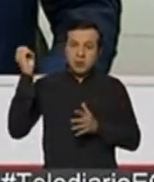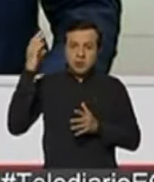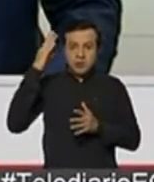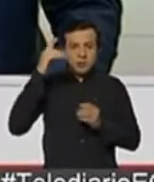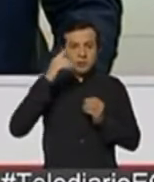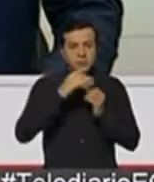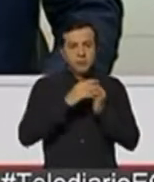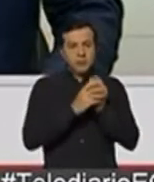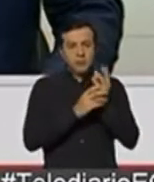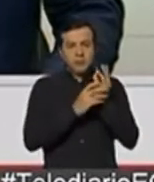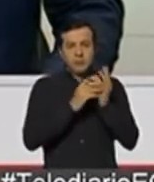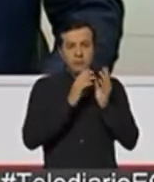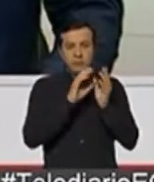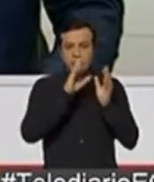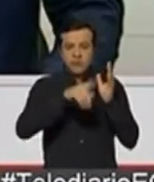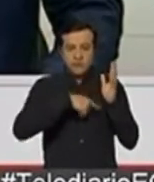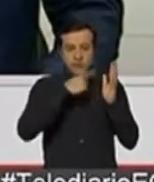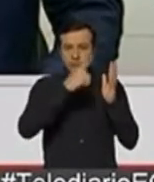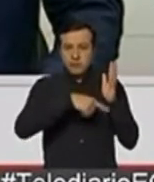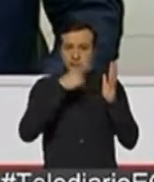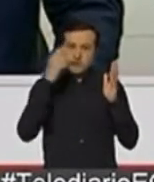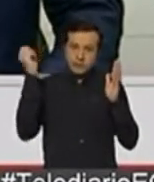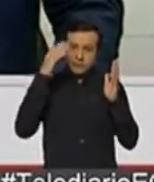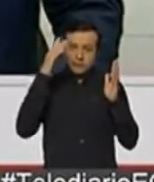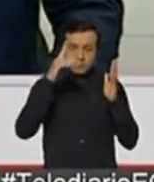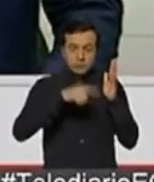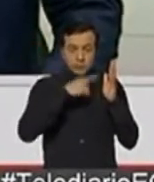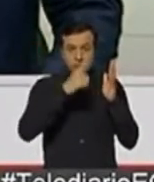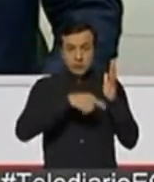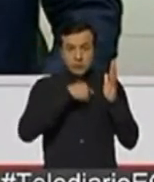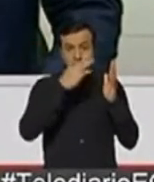que es absolutamente importante, el desarrollo